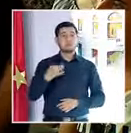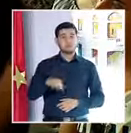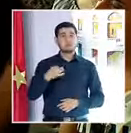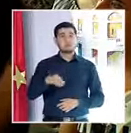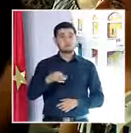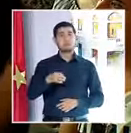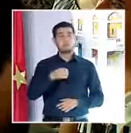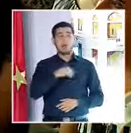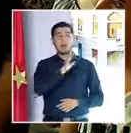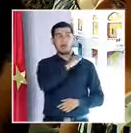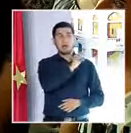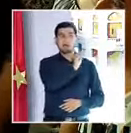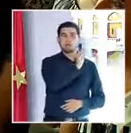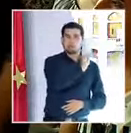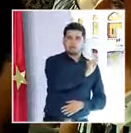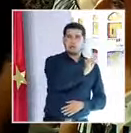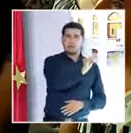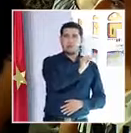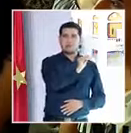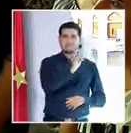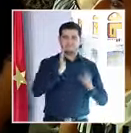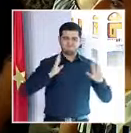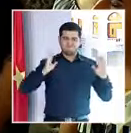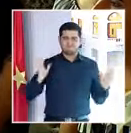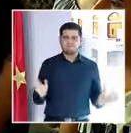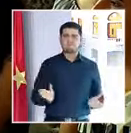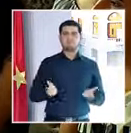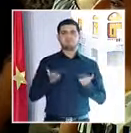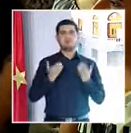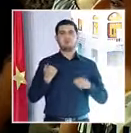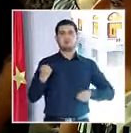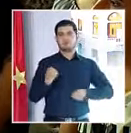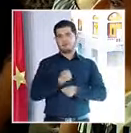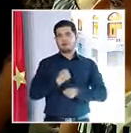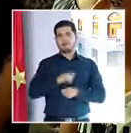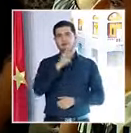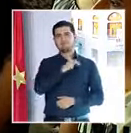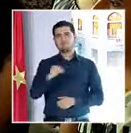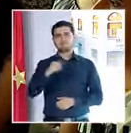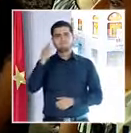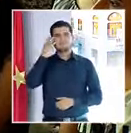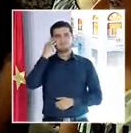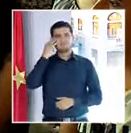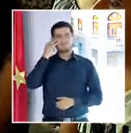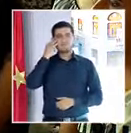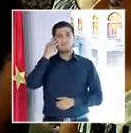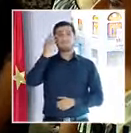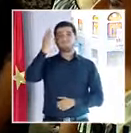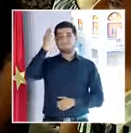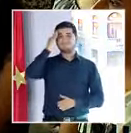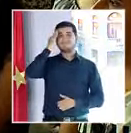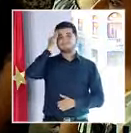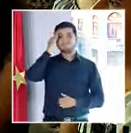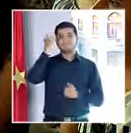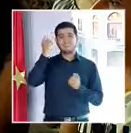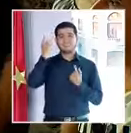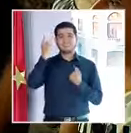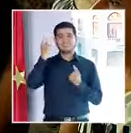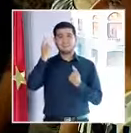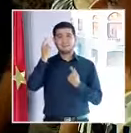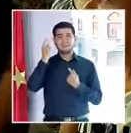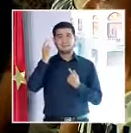la mayor motivación que tenemos es trabajar por el norte de Santander. Entendimos que esas